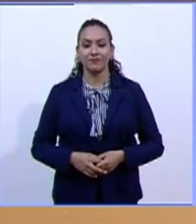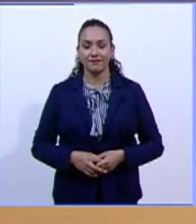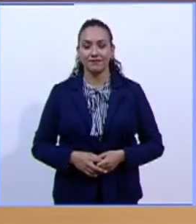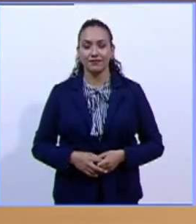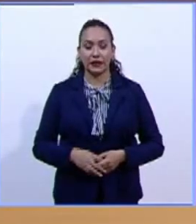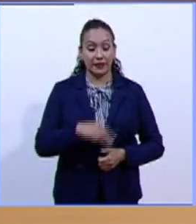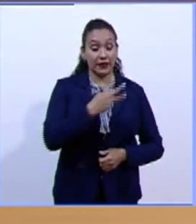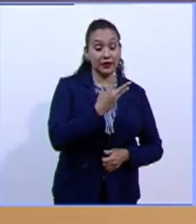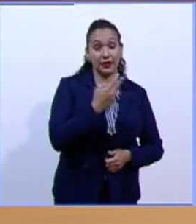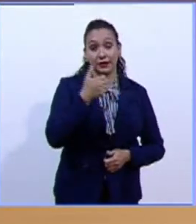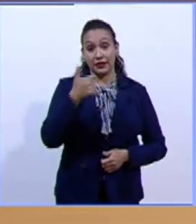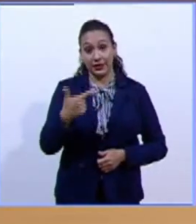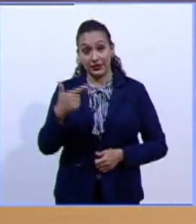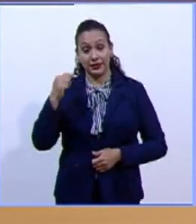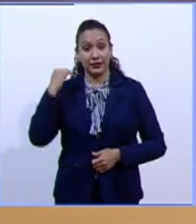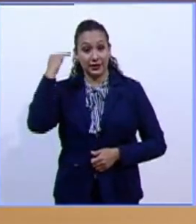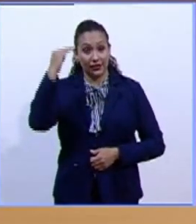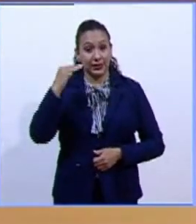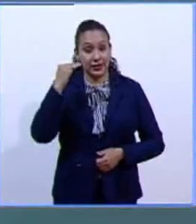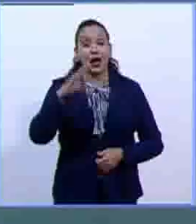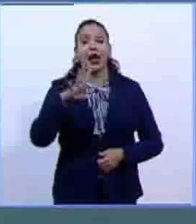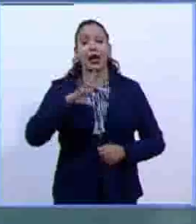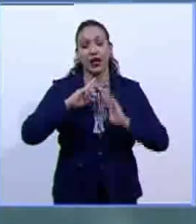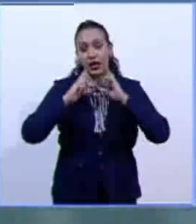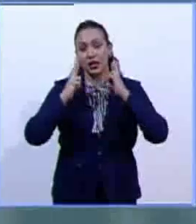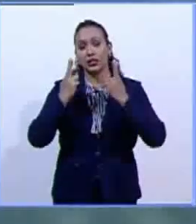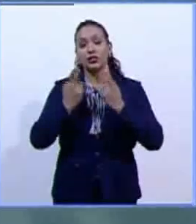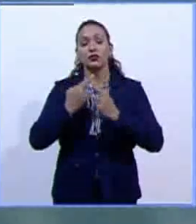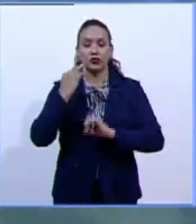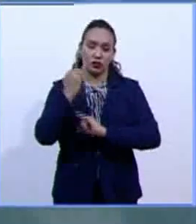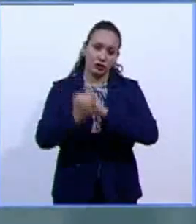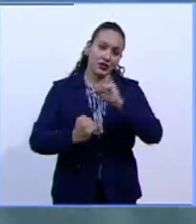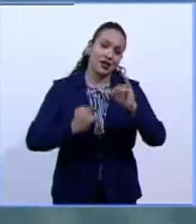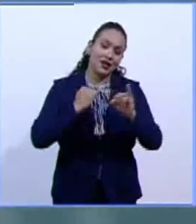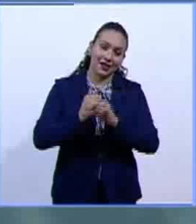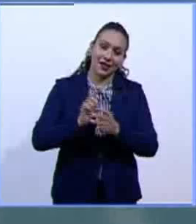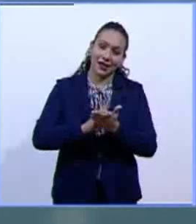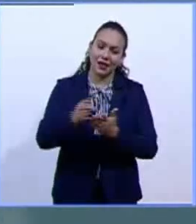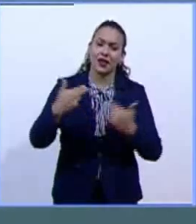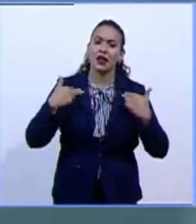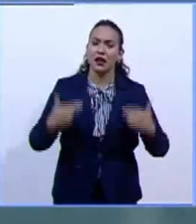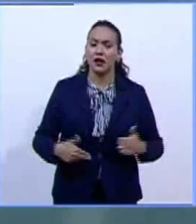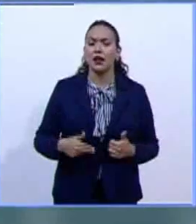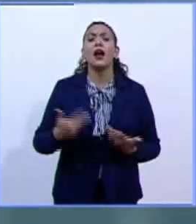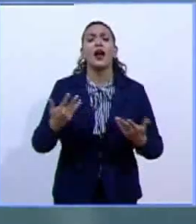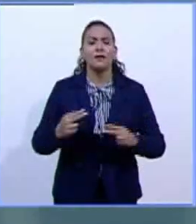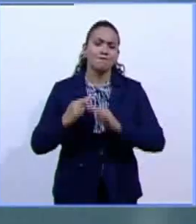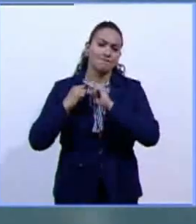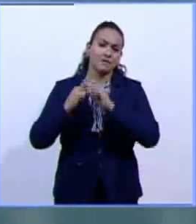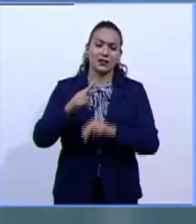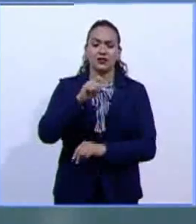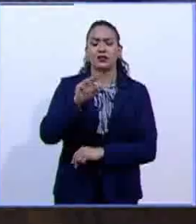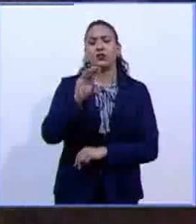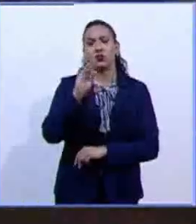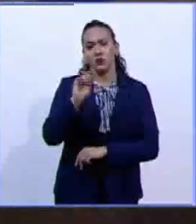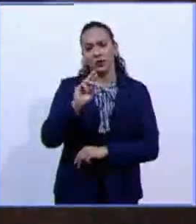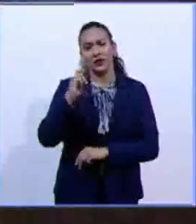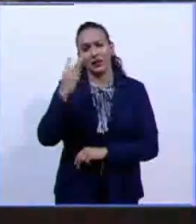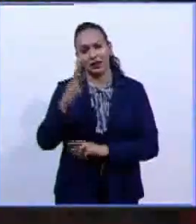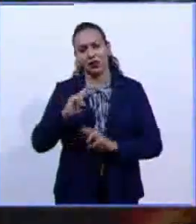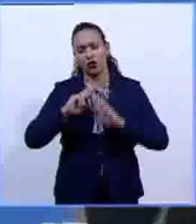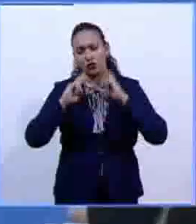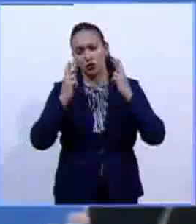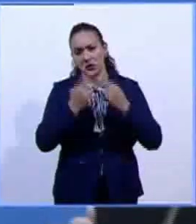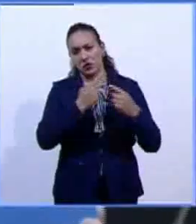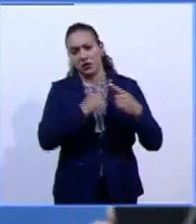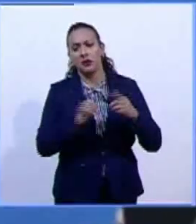3 al 7 de marzo próximos, la Comisión Interamericana de Derechos Humanos llevará a cabo su 192 periodo de sesiones con espacios